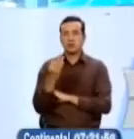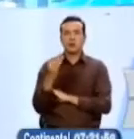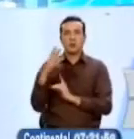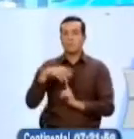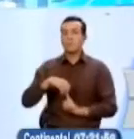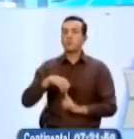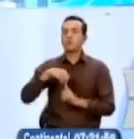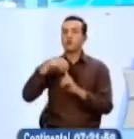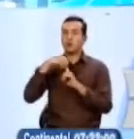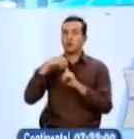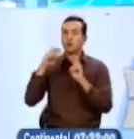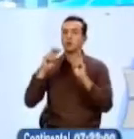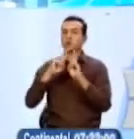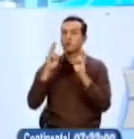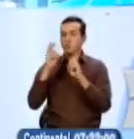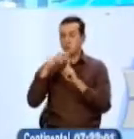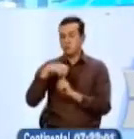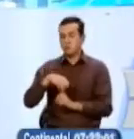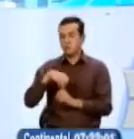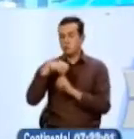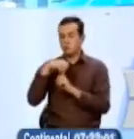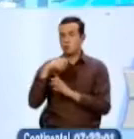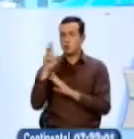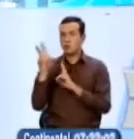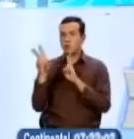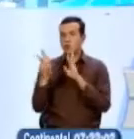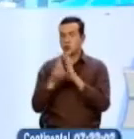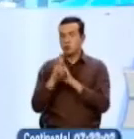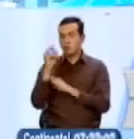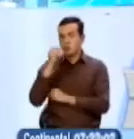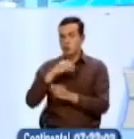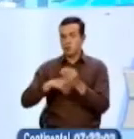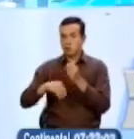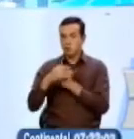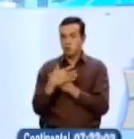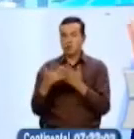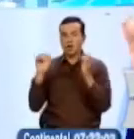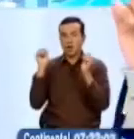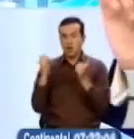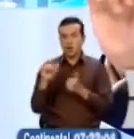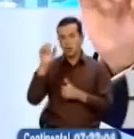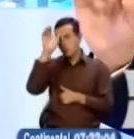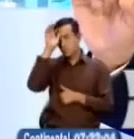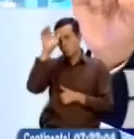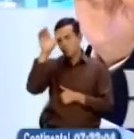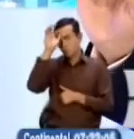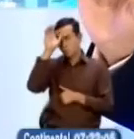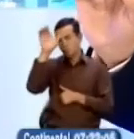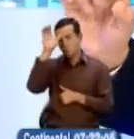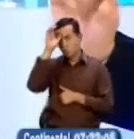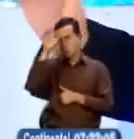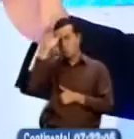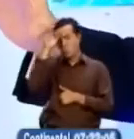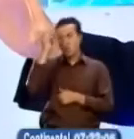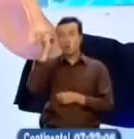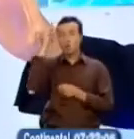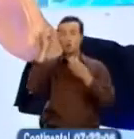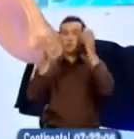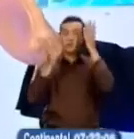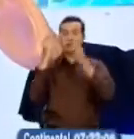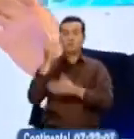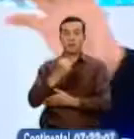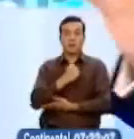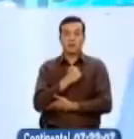prioridad que es la la línea de inversión en arte cultura e innovación y